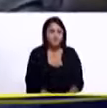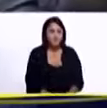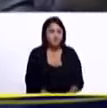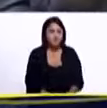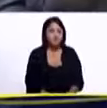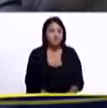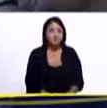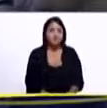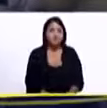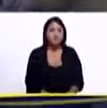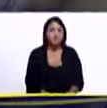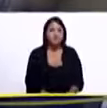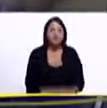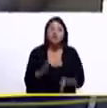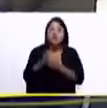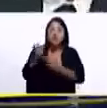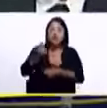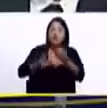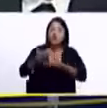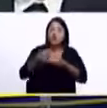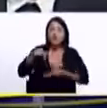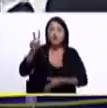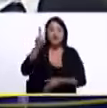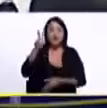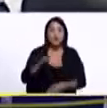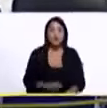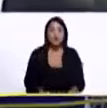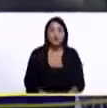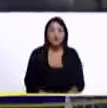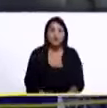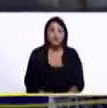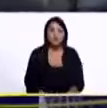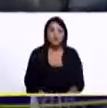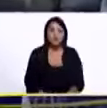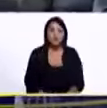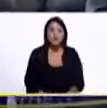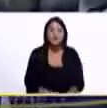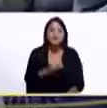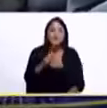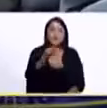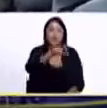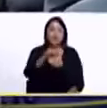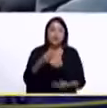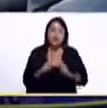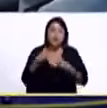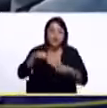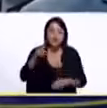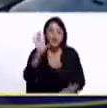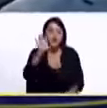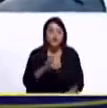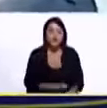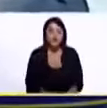de las libertades comerciales y económicas de la República y, por tanto, de la sociedad venezolana.